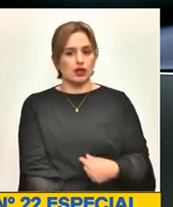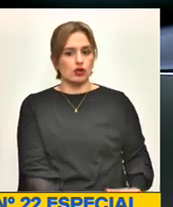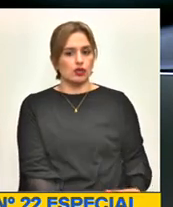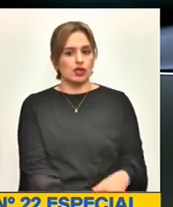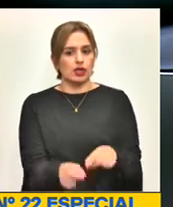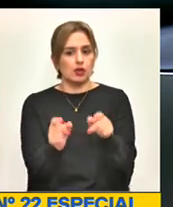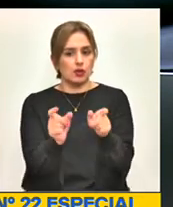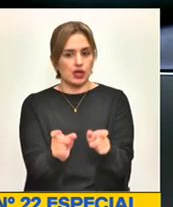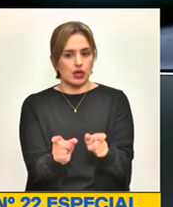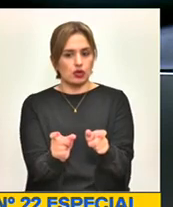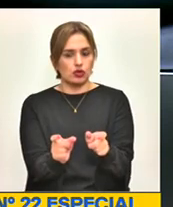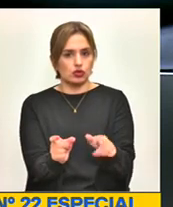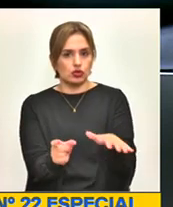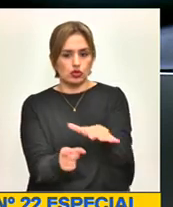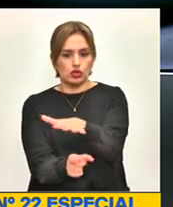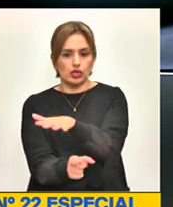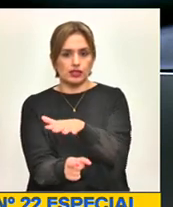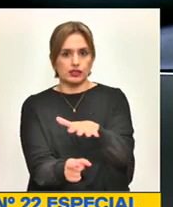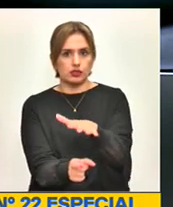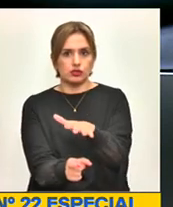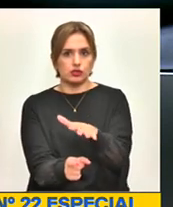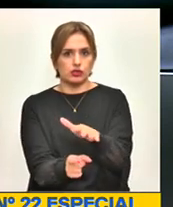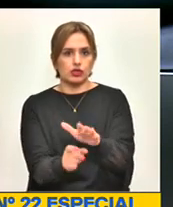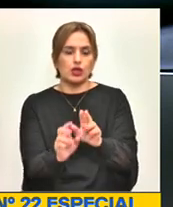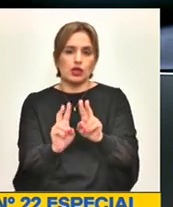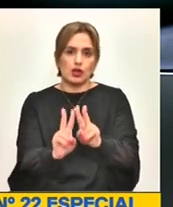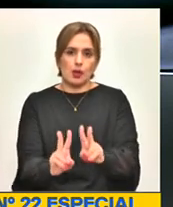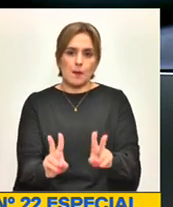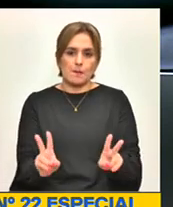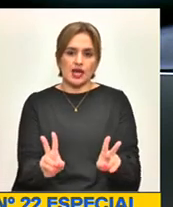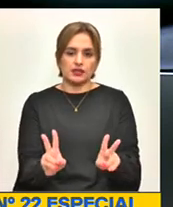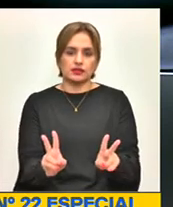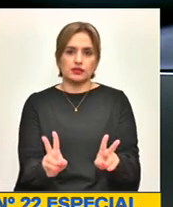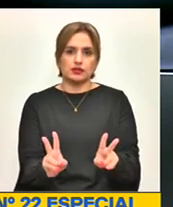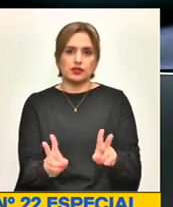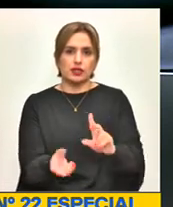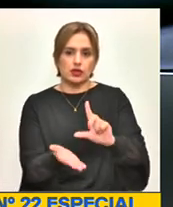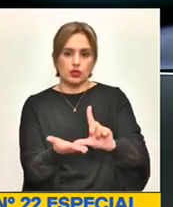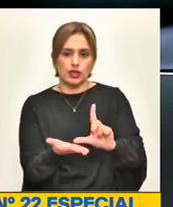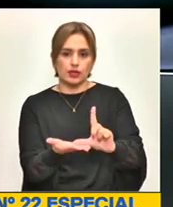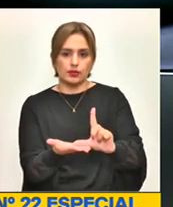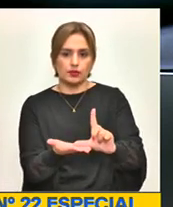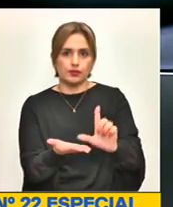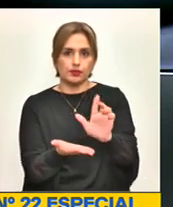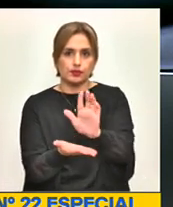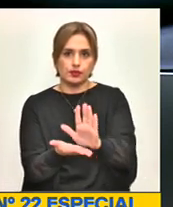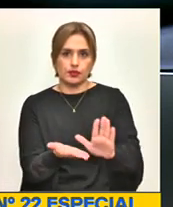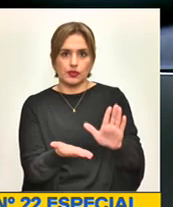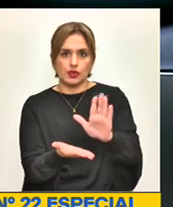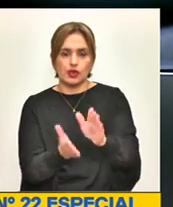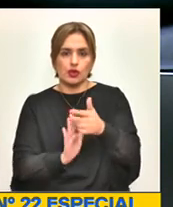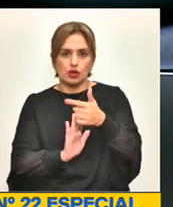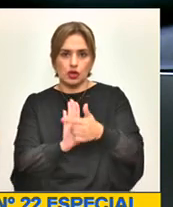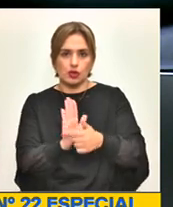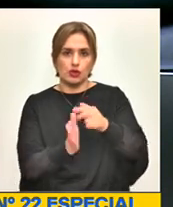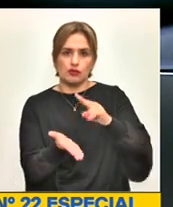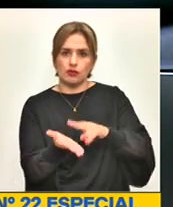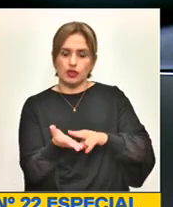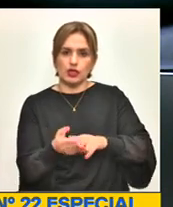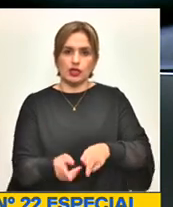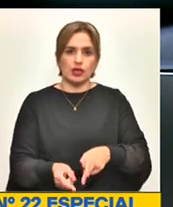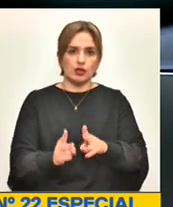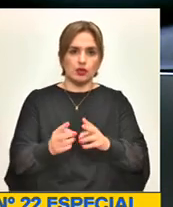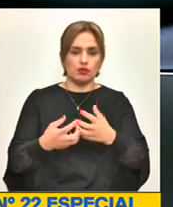control del orden público y la conservación de la paz social en la zona por medio de una política efectiva que permita